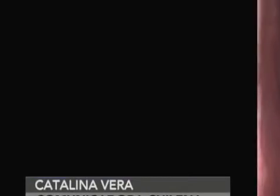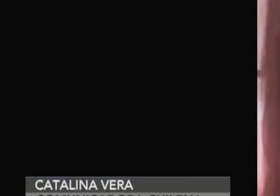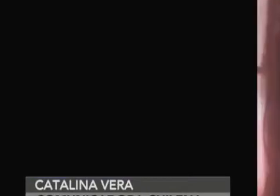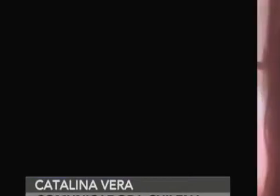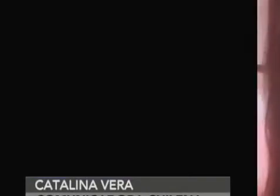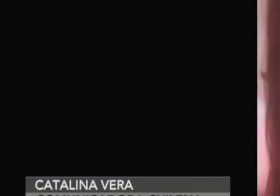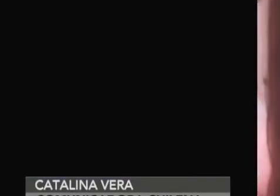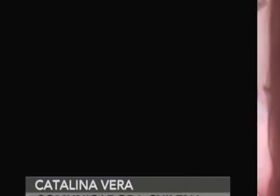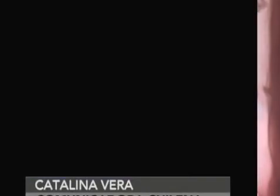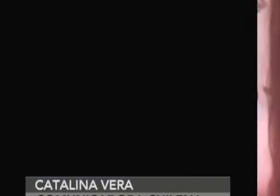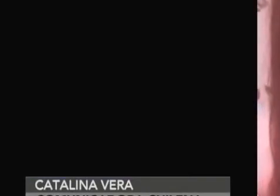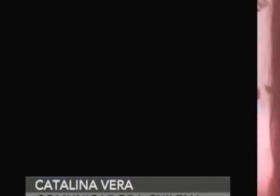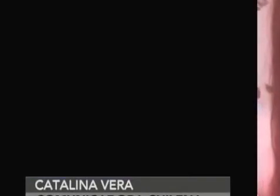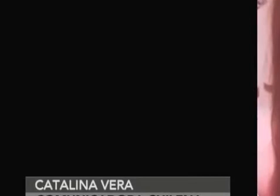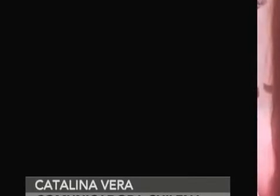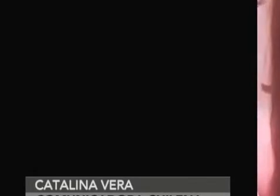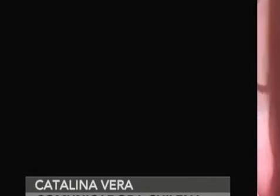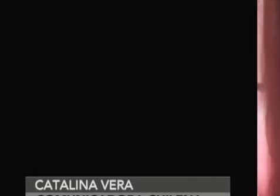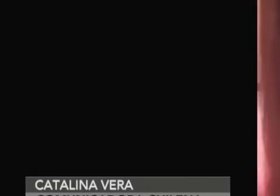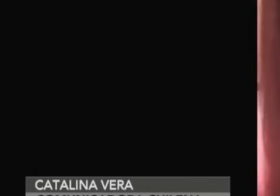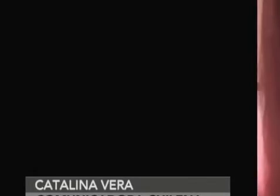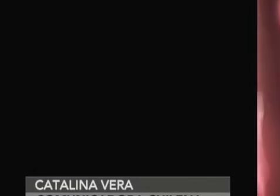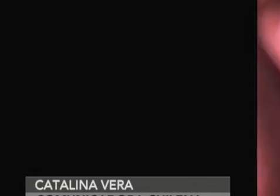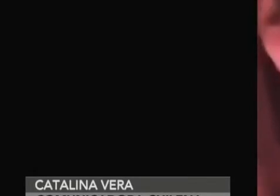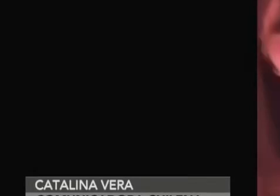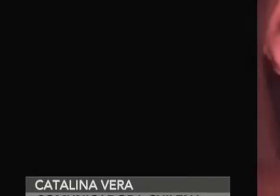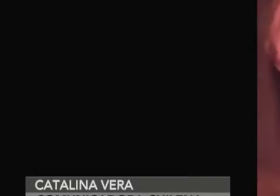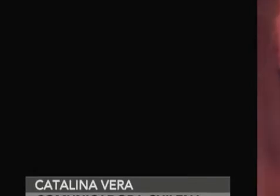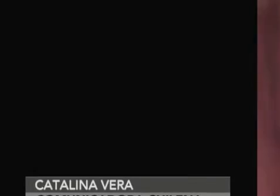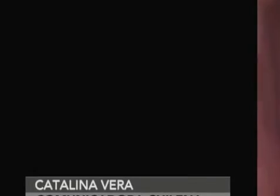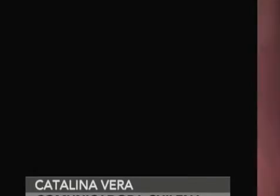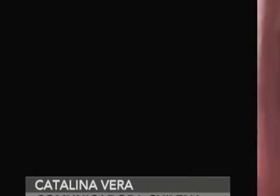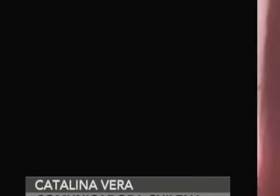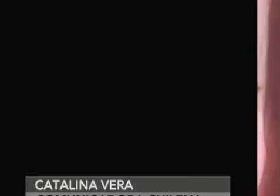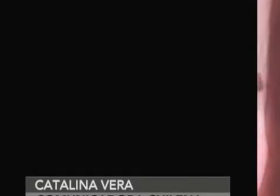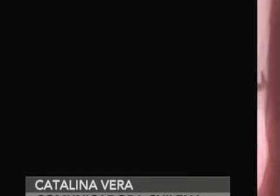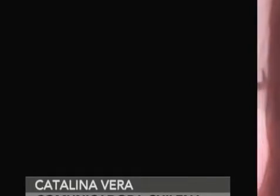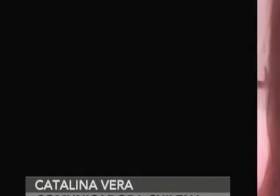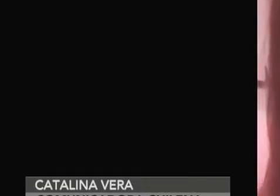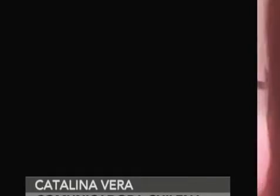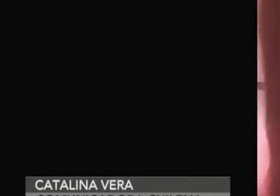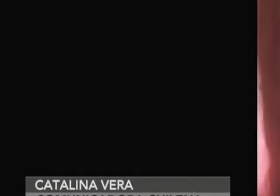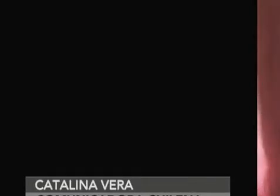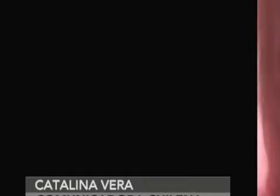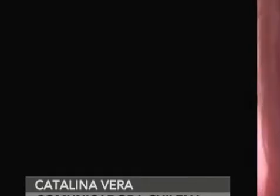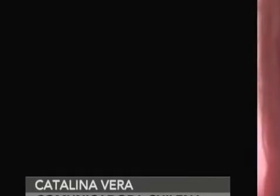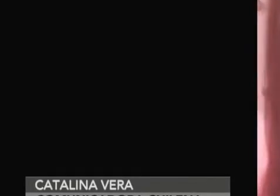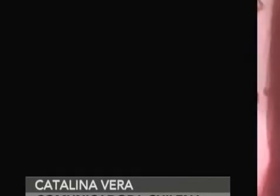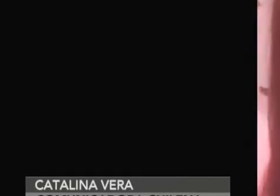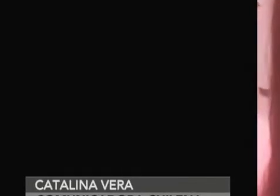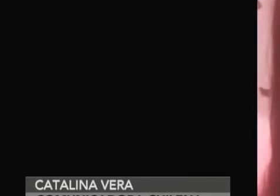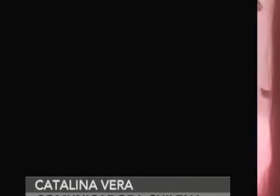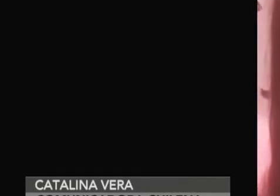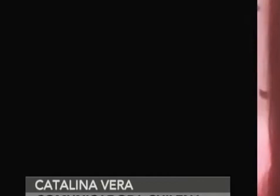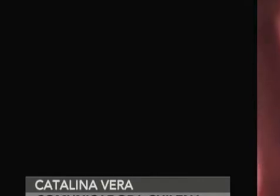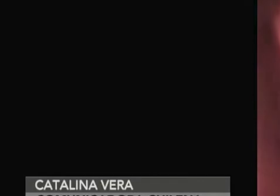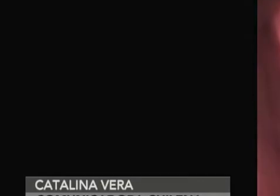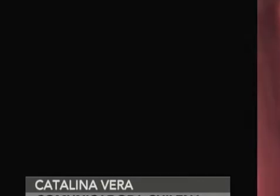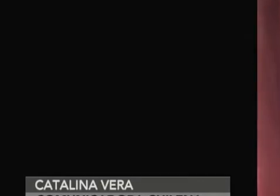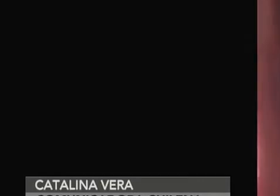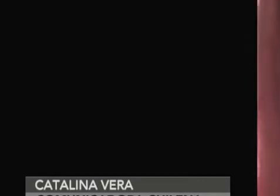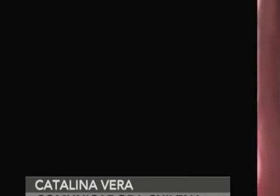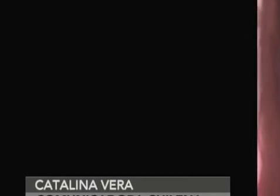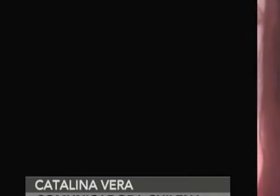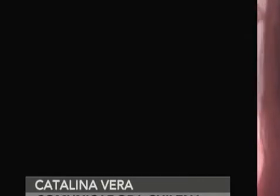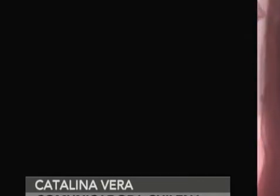puedan comentar la película sobre los abusos sexuales y de poder en el mundo del cine y la televisión, y es un tema muy